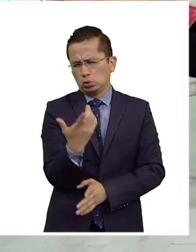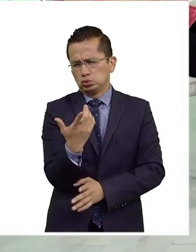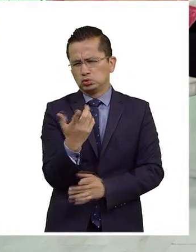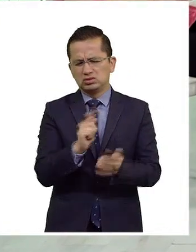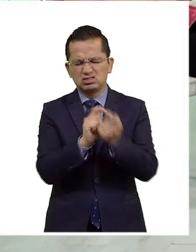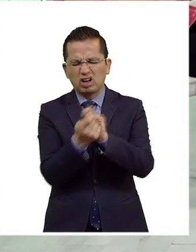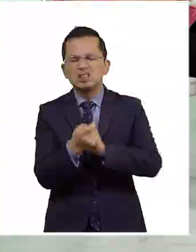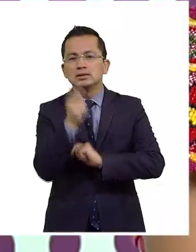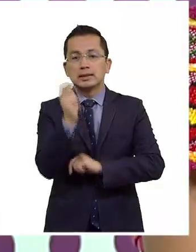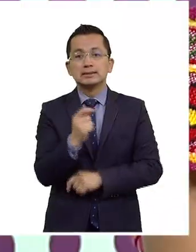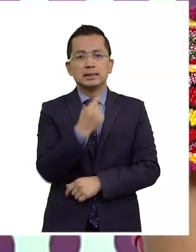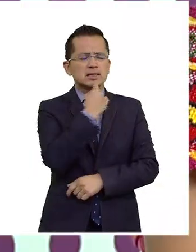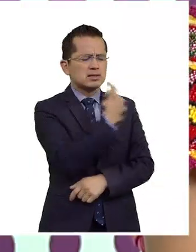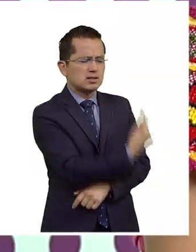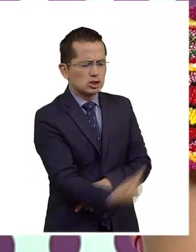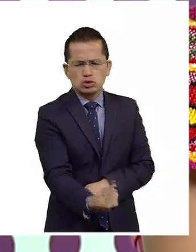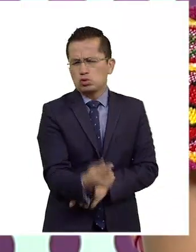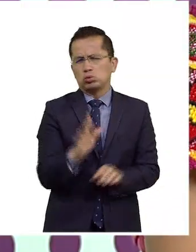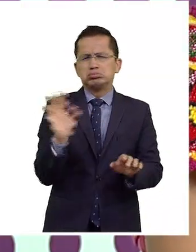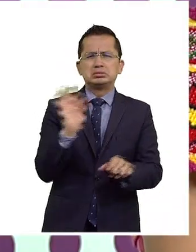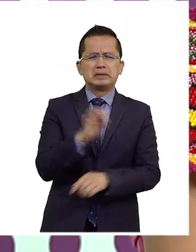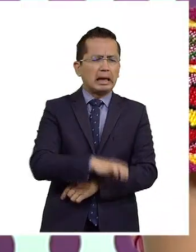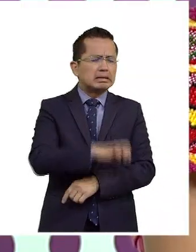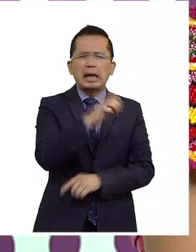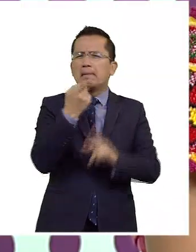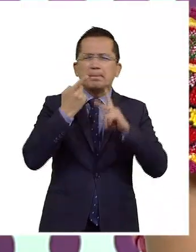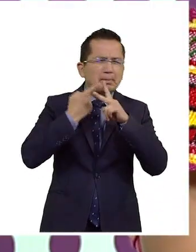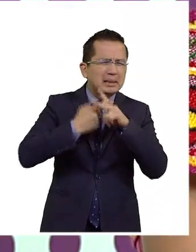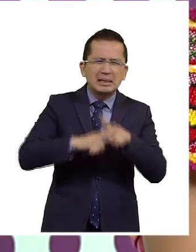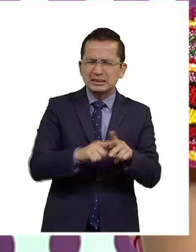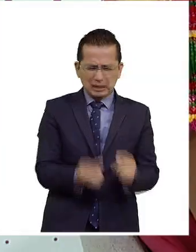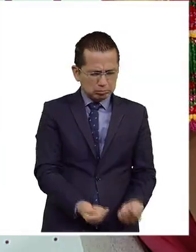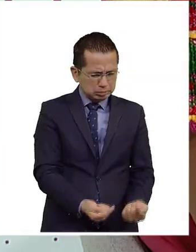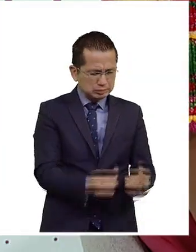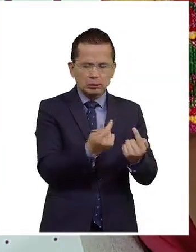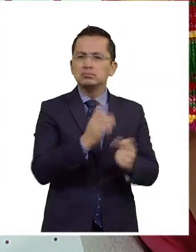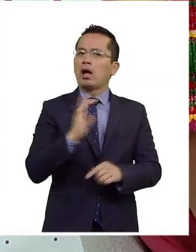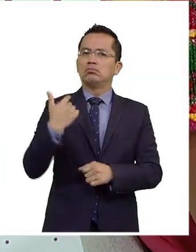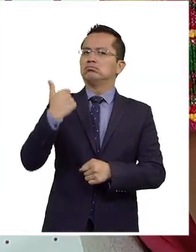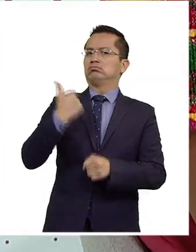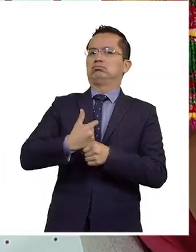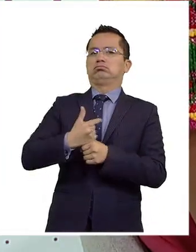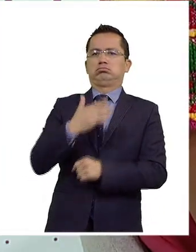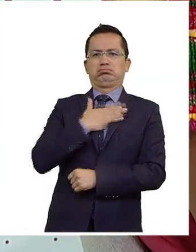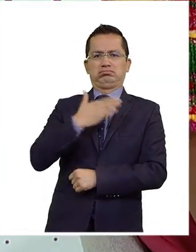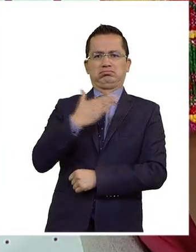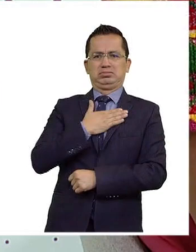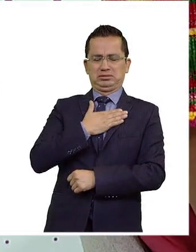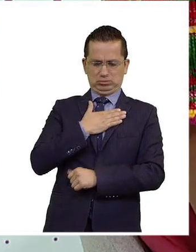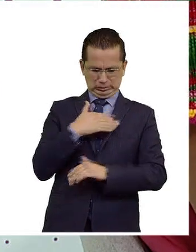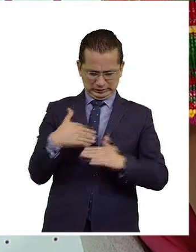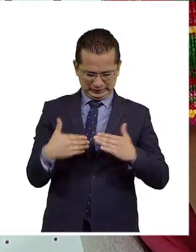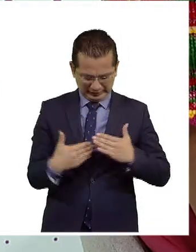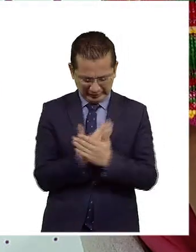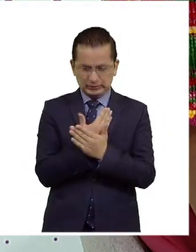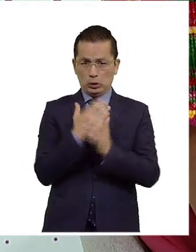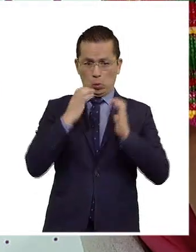una edad muy temprana, saben e identifican un género distinto al impuesto al nacer.